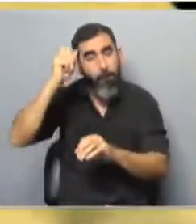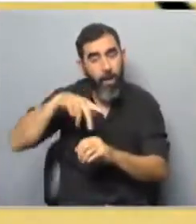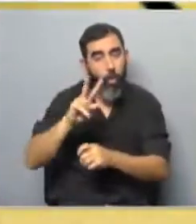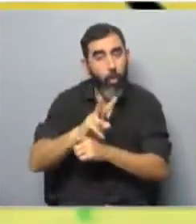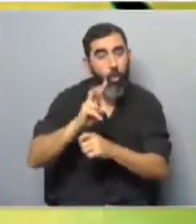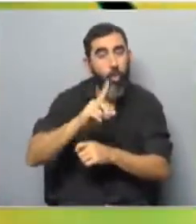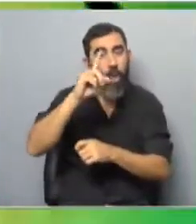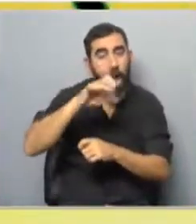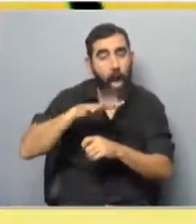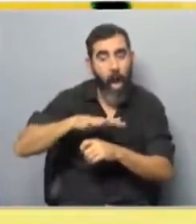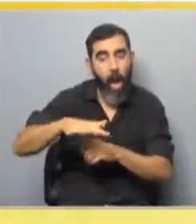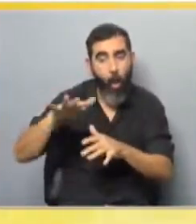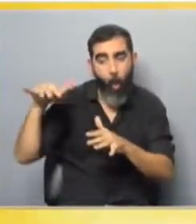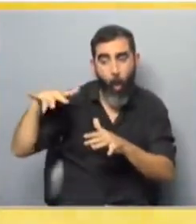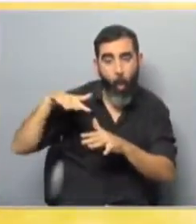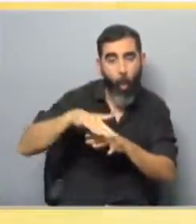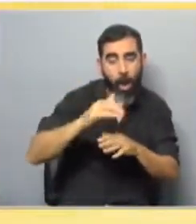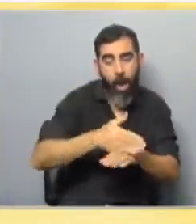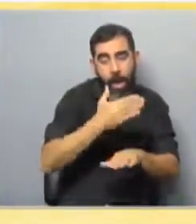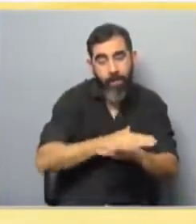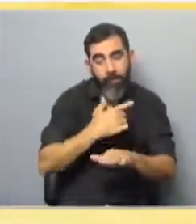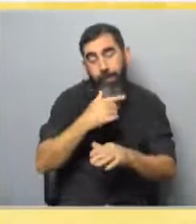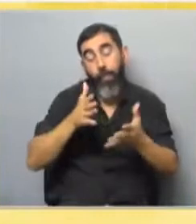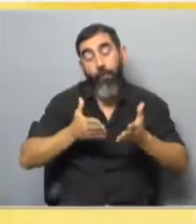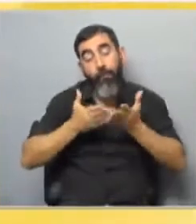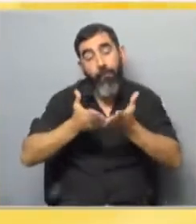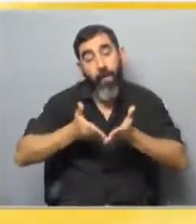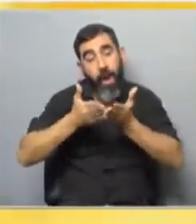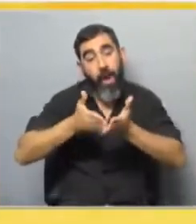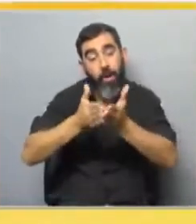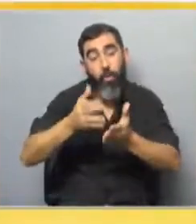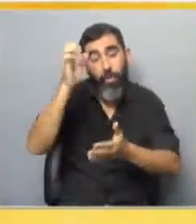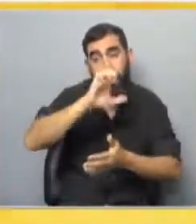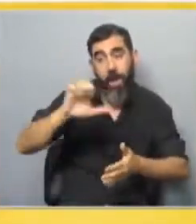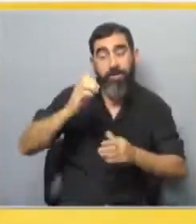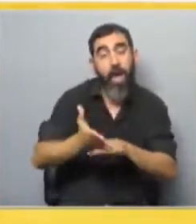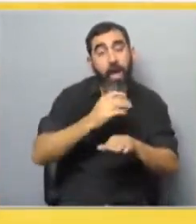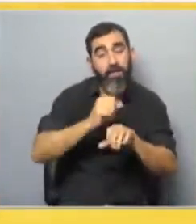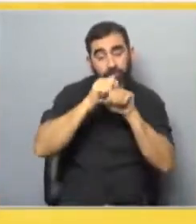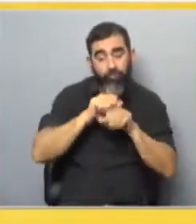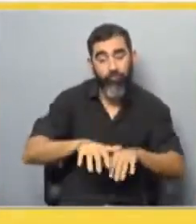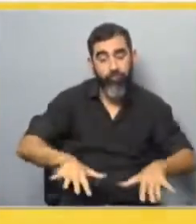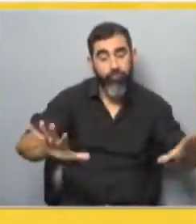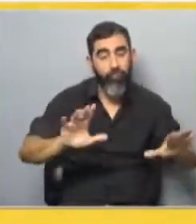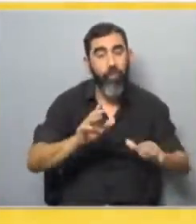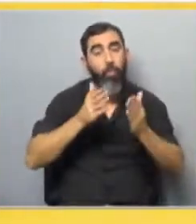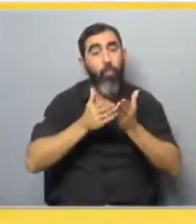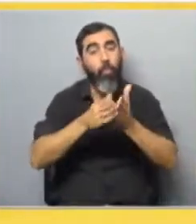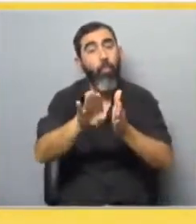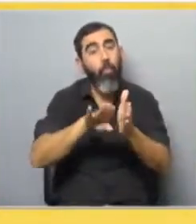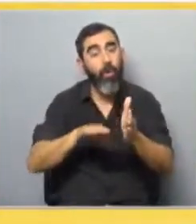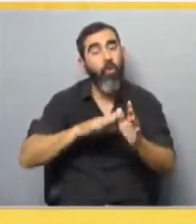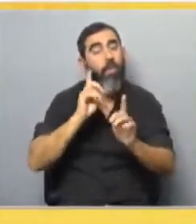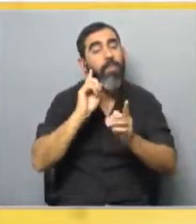las aguas de lastre, que antes que se suelten, por ejemplo un barco que viene del sudeste asiático, antes de tirar el agua de lastre en el puerto de Montevideo, así hay un